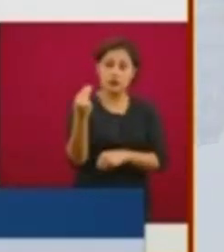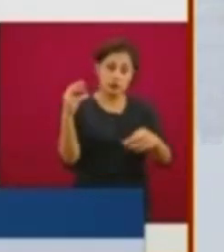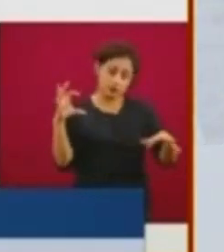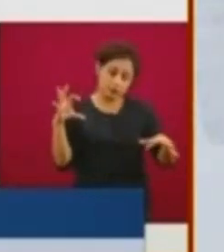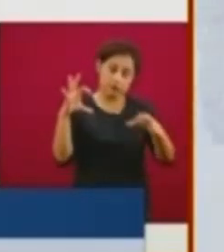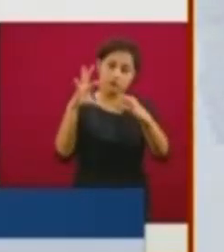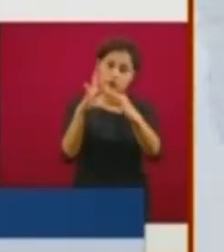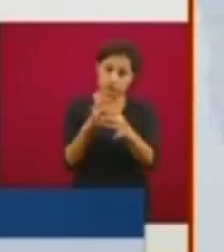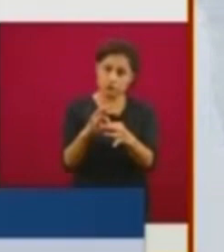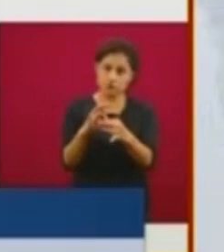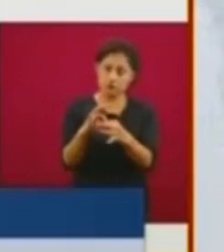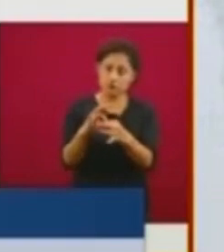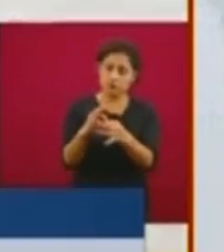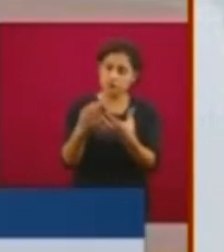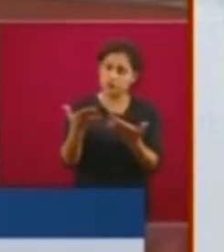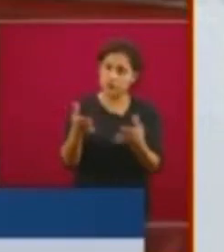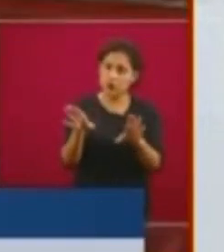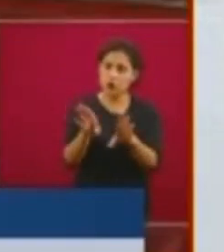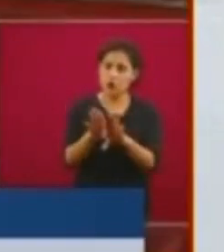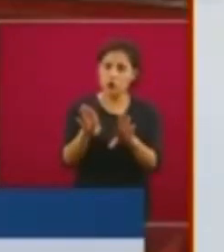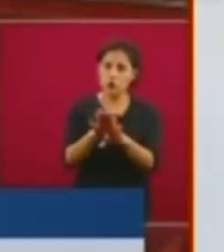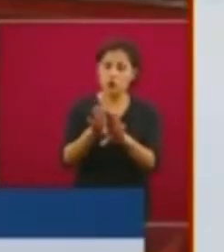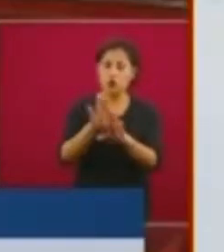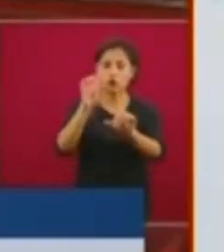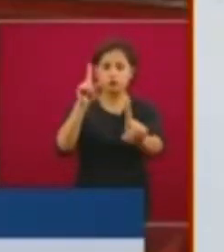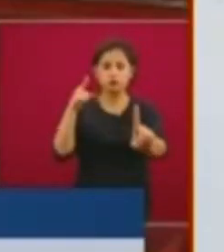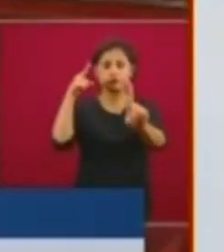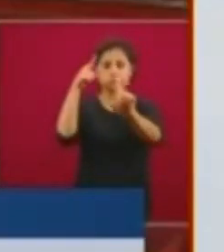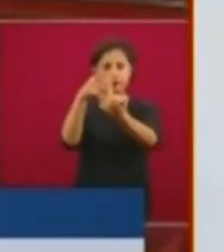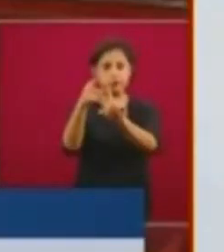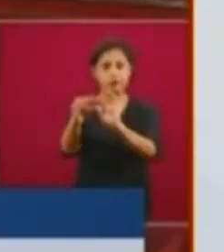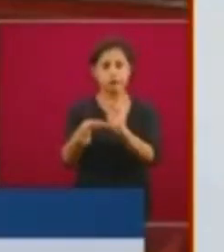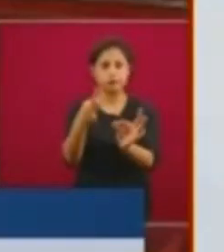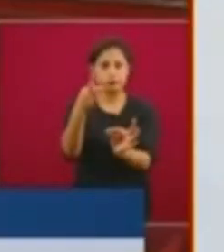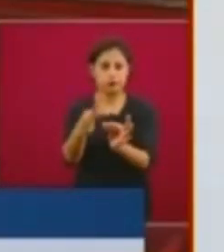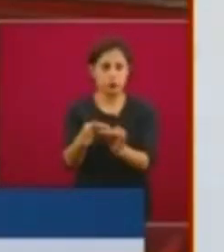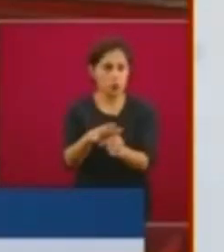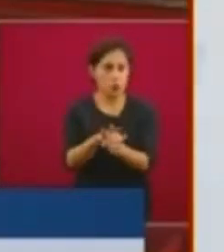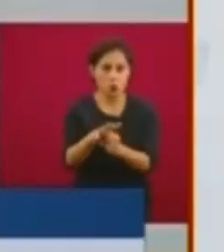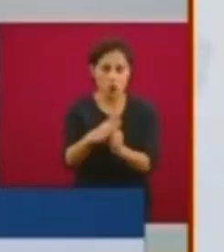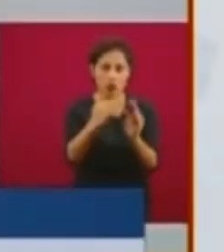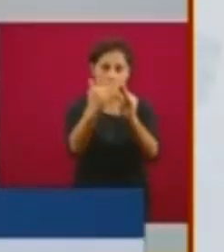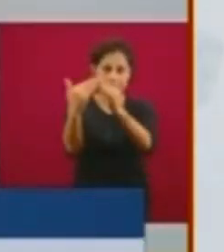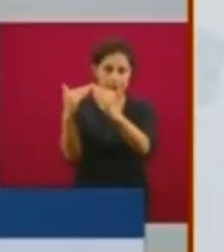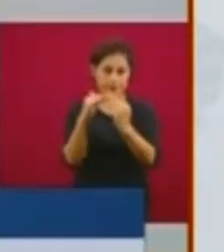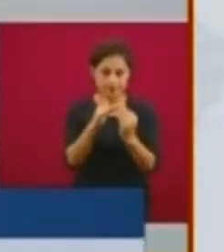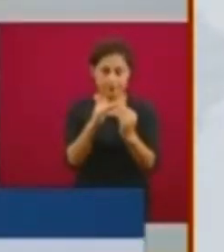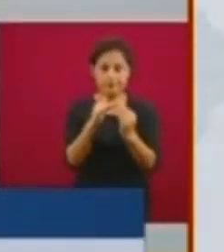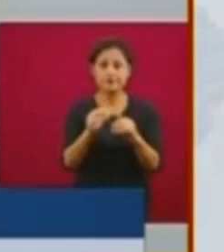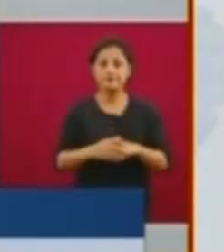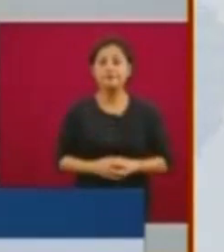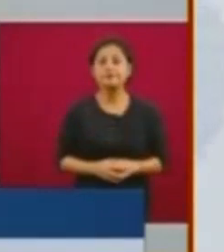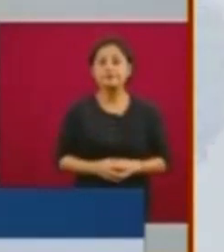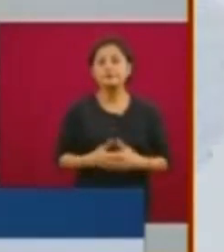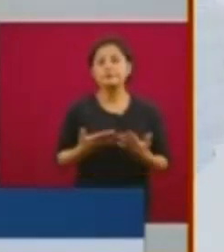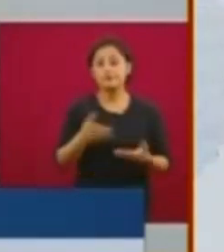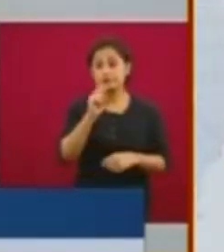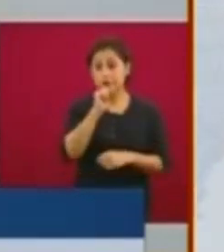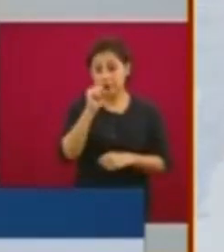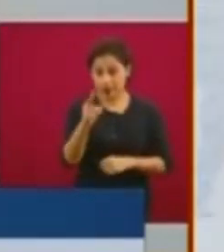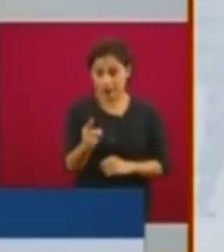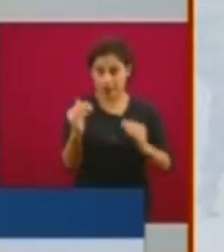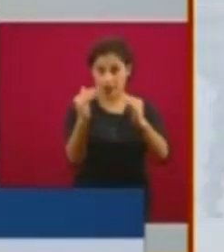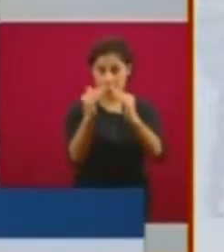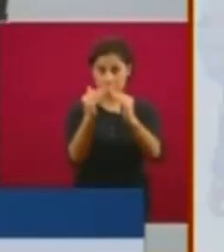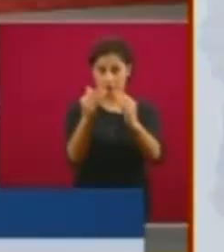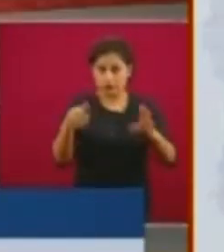las necesidades locales. Y ya trabajando con ellos decidimos de forma conjunta cuáles son las necesidades. Es probable